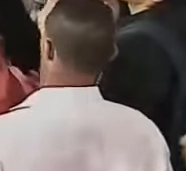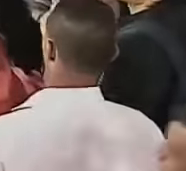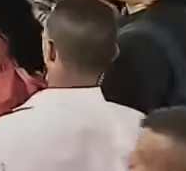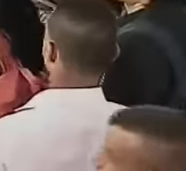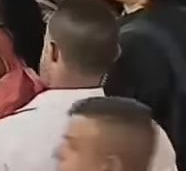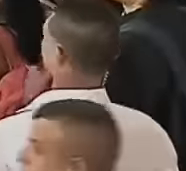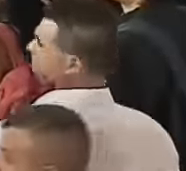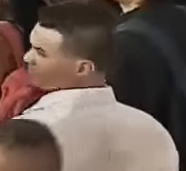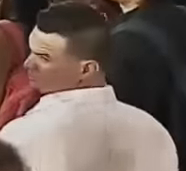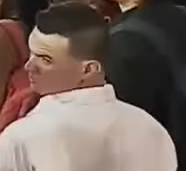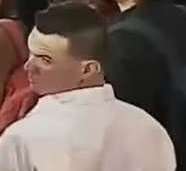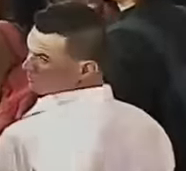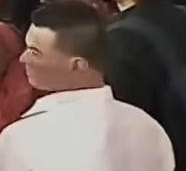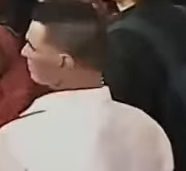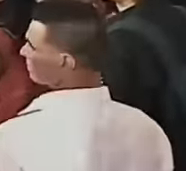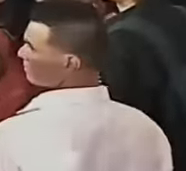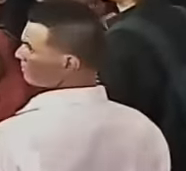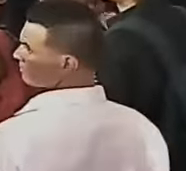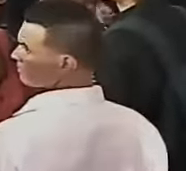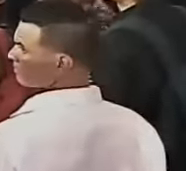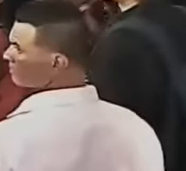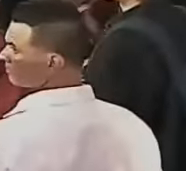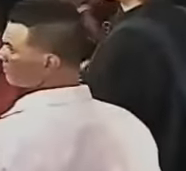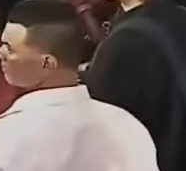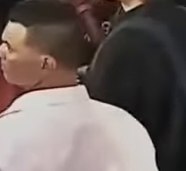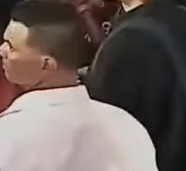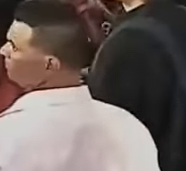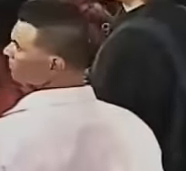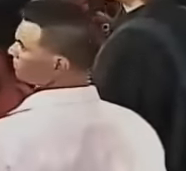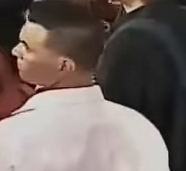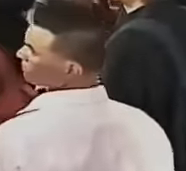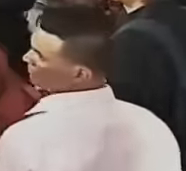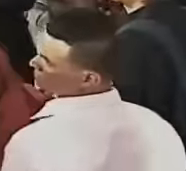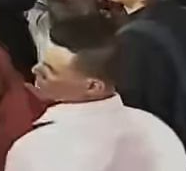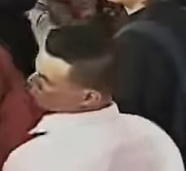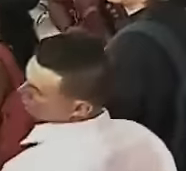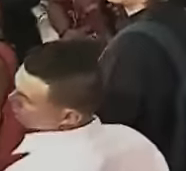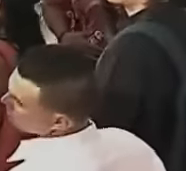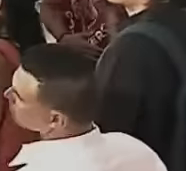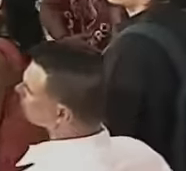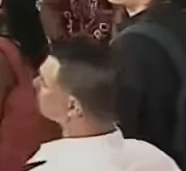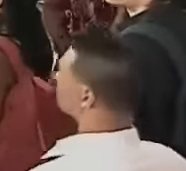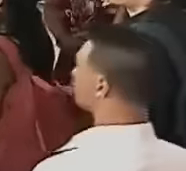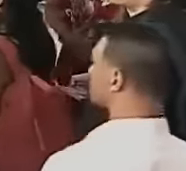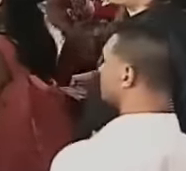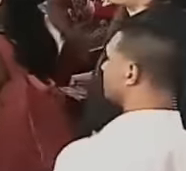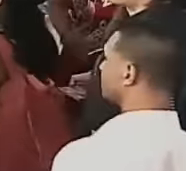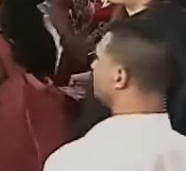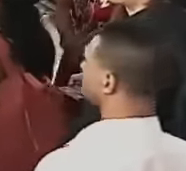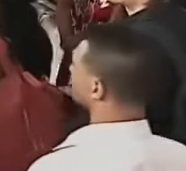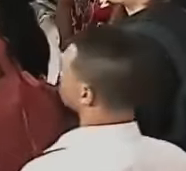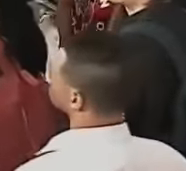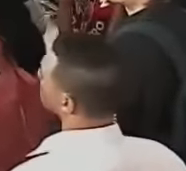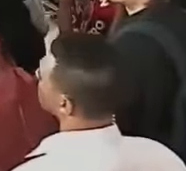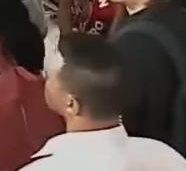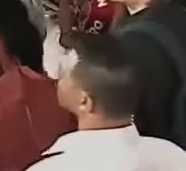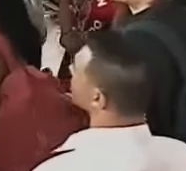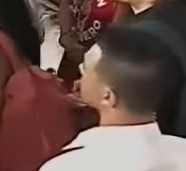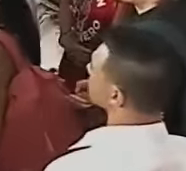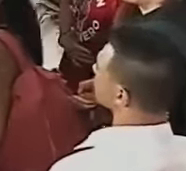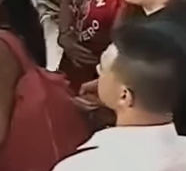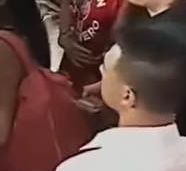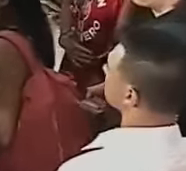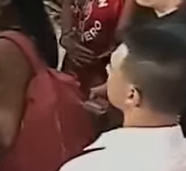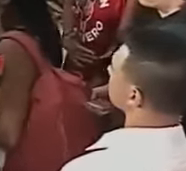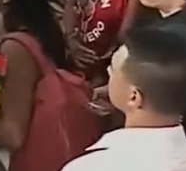que cuenta con sus instituciones. Saludamos con beneplácito la sentencia de la Sala Electoral del Tribunal Supremo de Justicia.